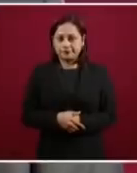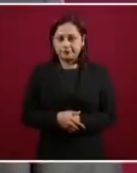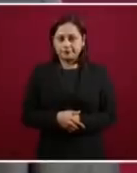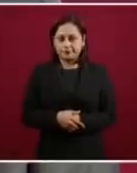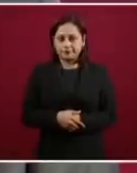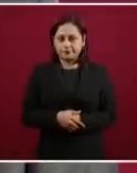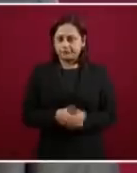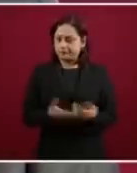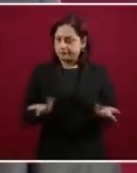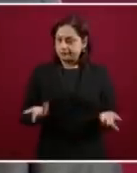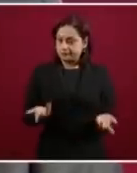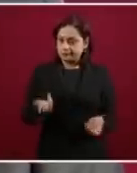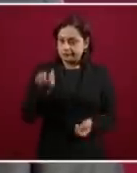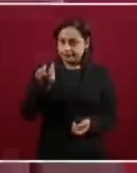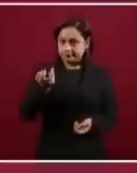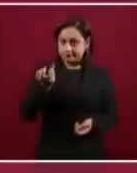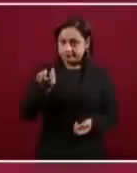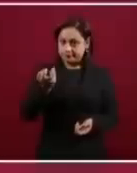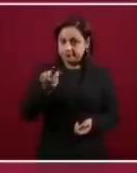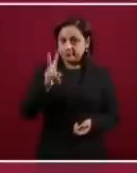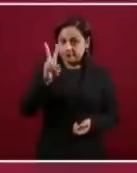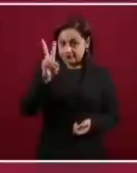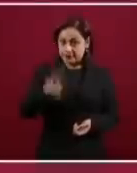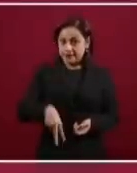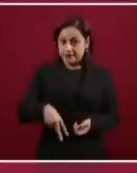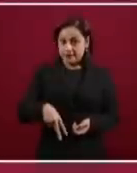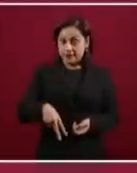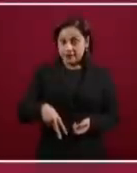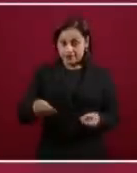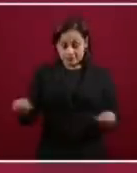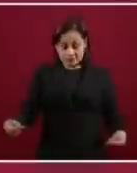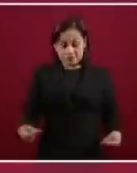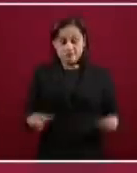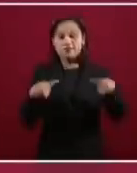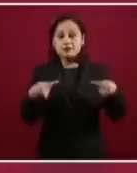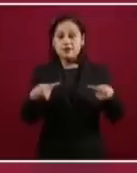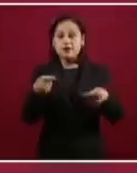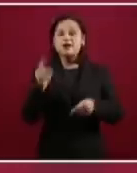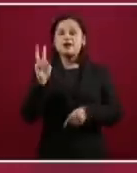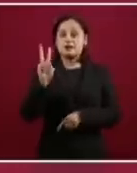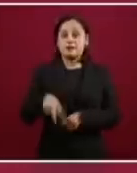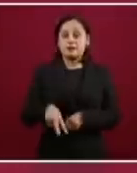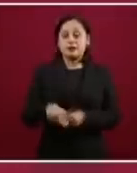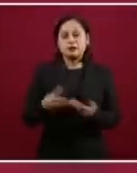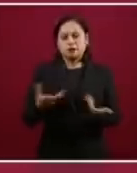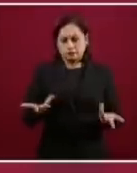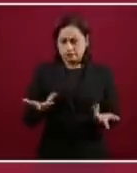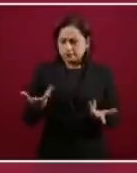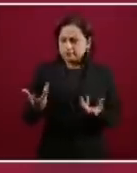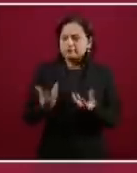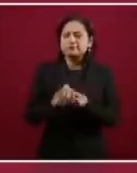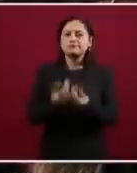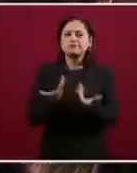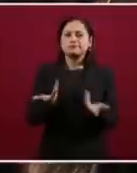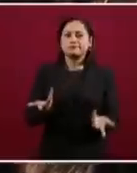Esa es la verdadera oposición y diálogo,